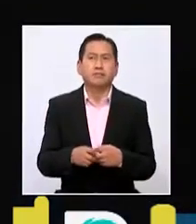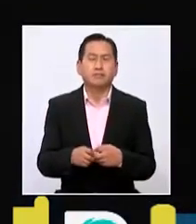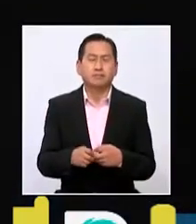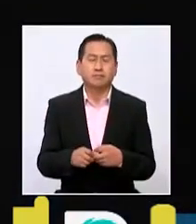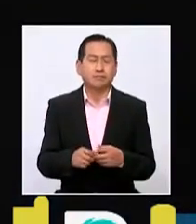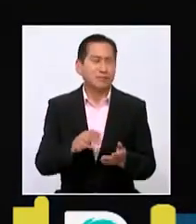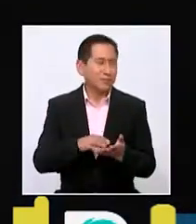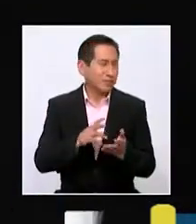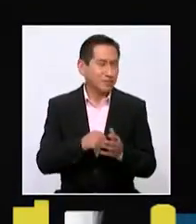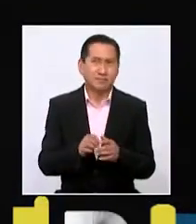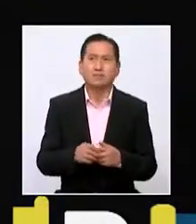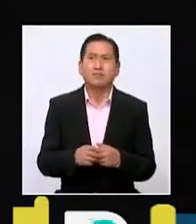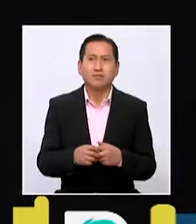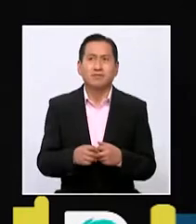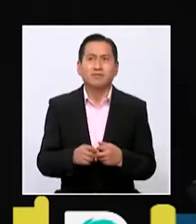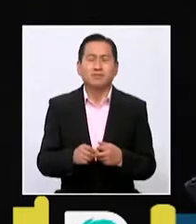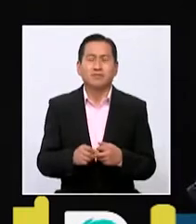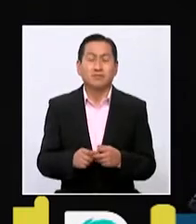Quédate con la última. Sí, no,